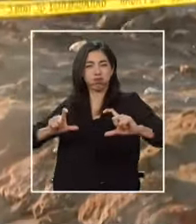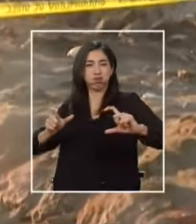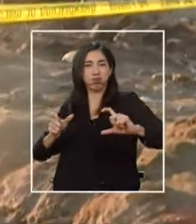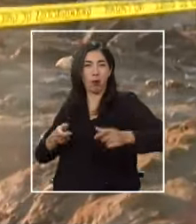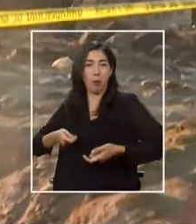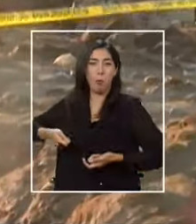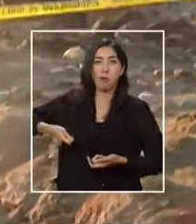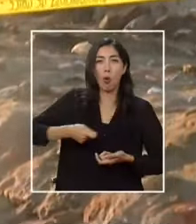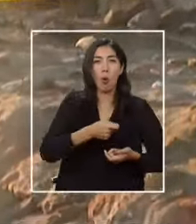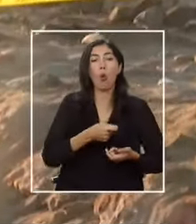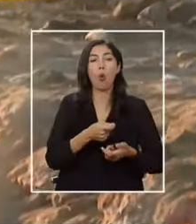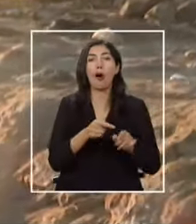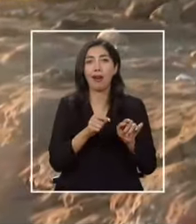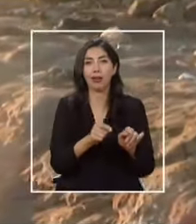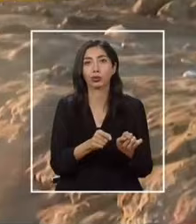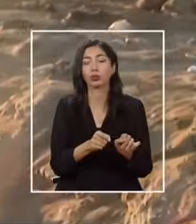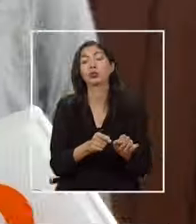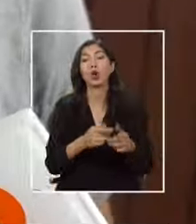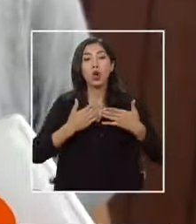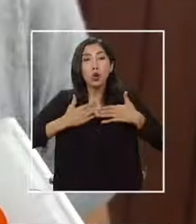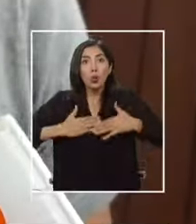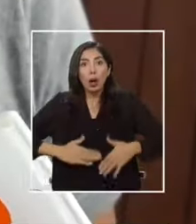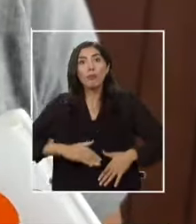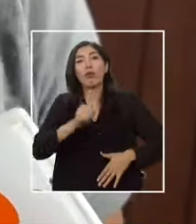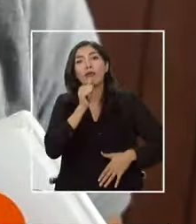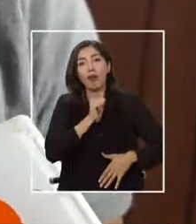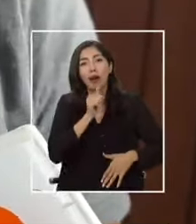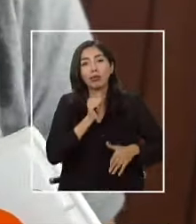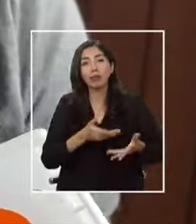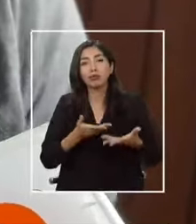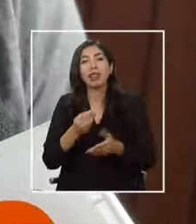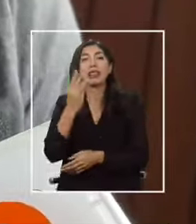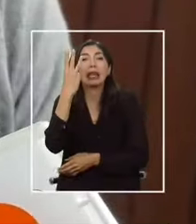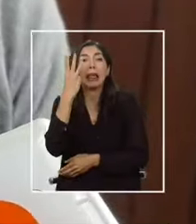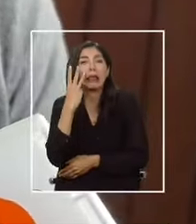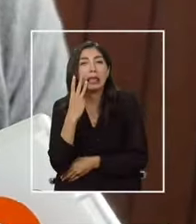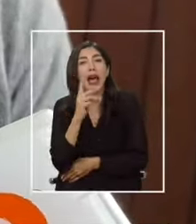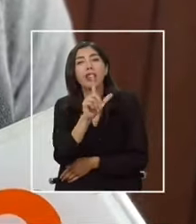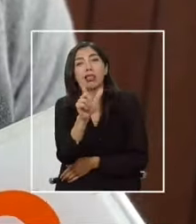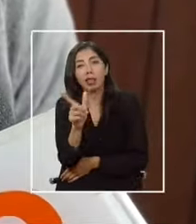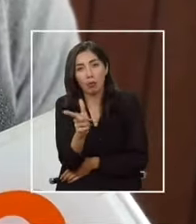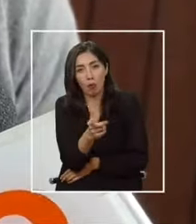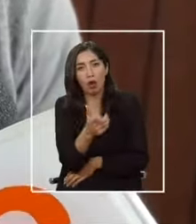no entregan los cuerpos, probablemente se demoren hasta 3 días en entregarlos